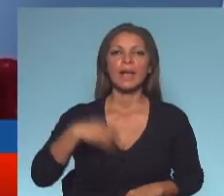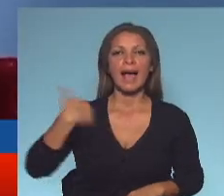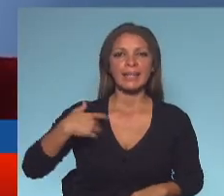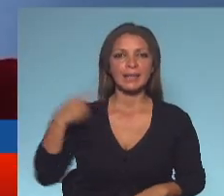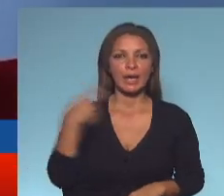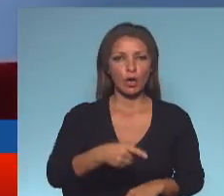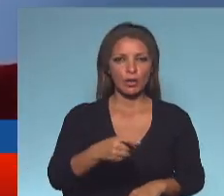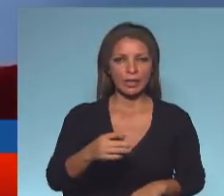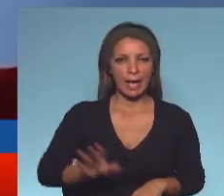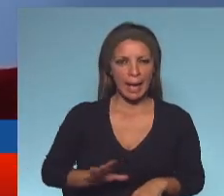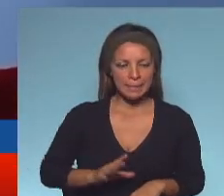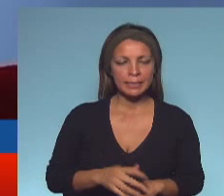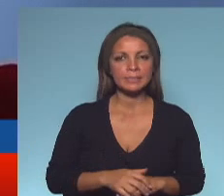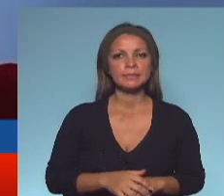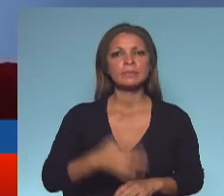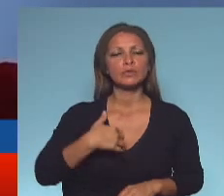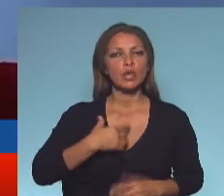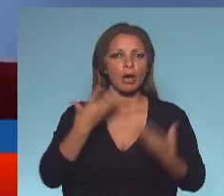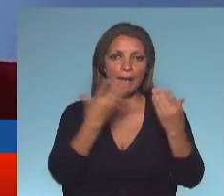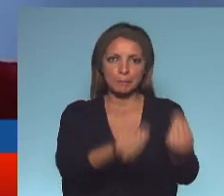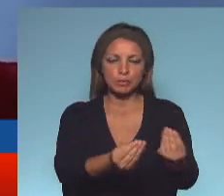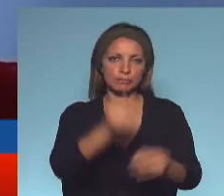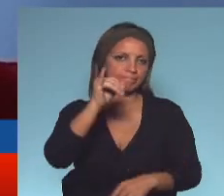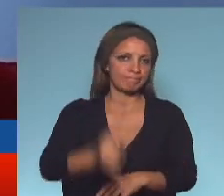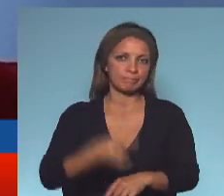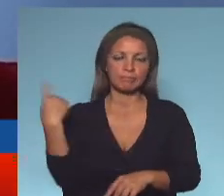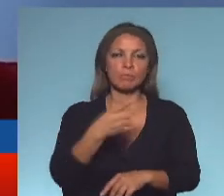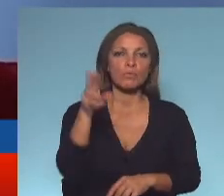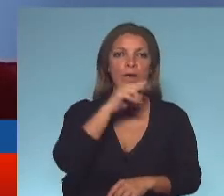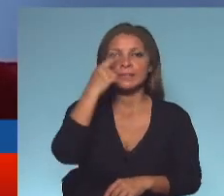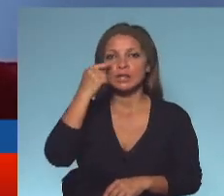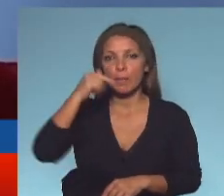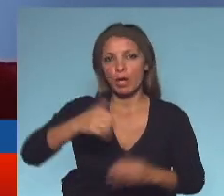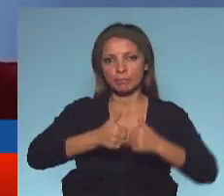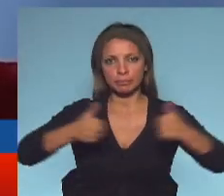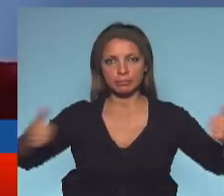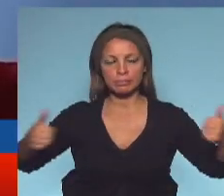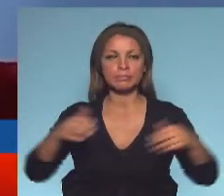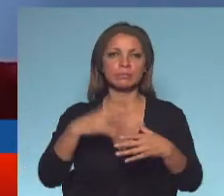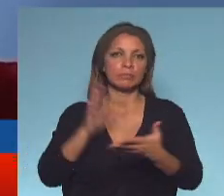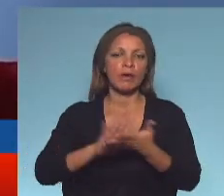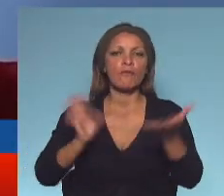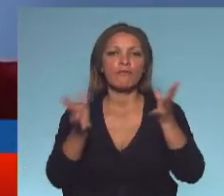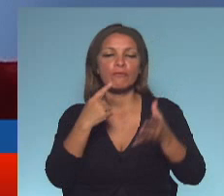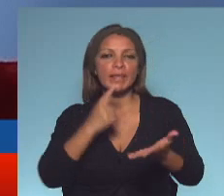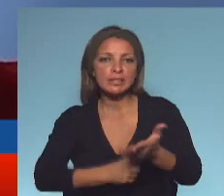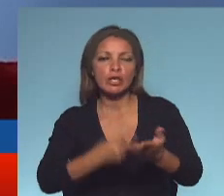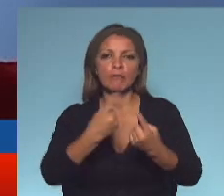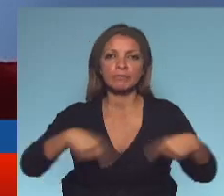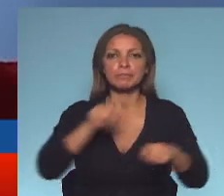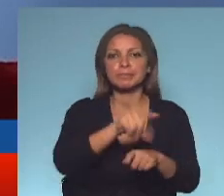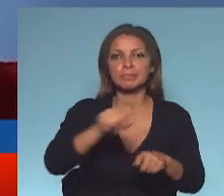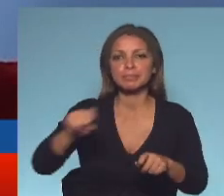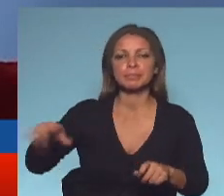no solamente expresar el apoyo contundente de los hombres y mujeres que nos acompañan aquí en las acciones que realizan en sus